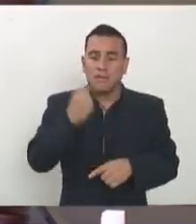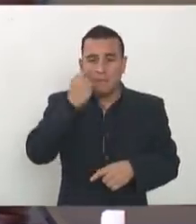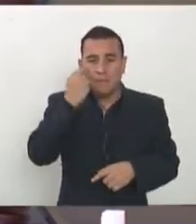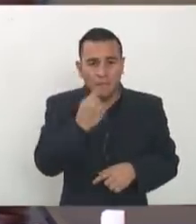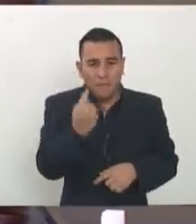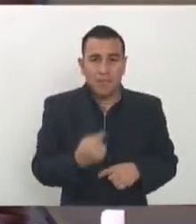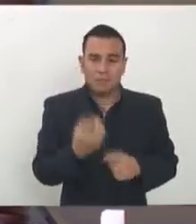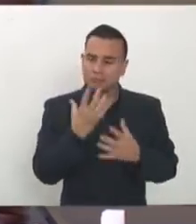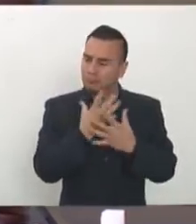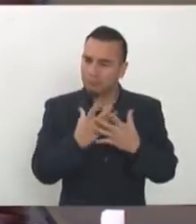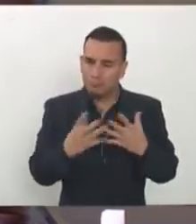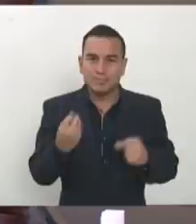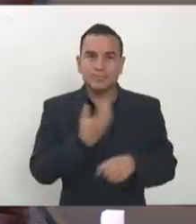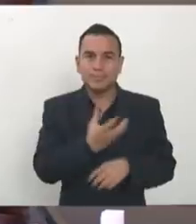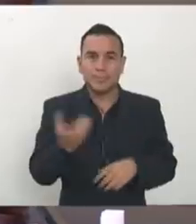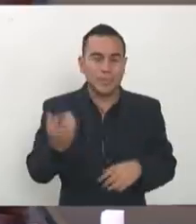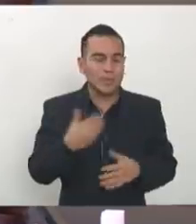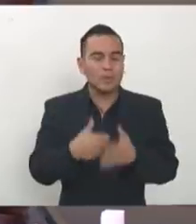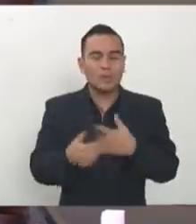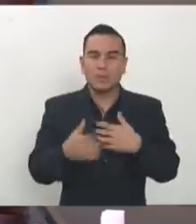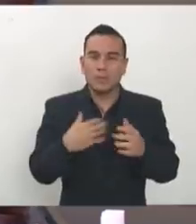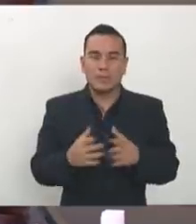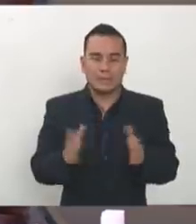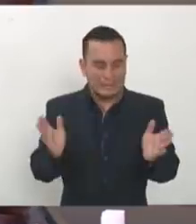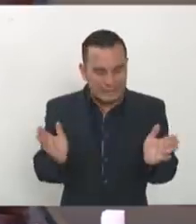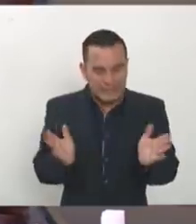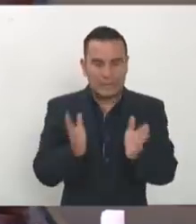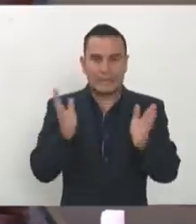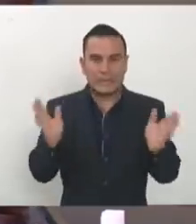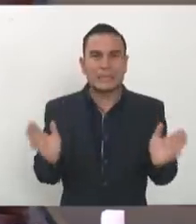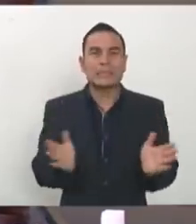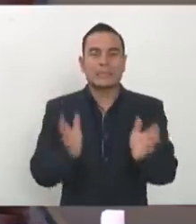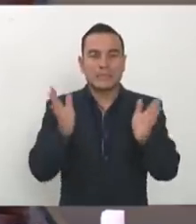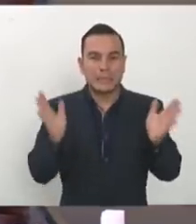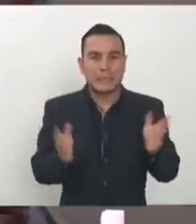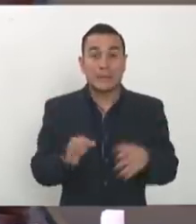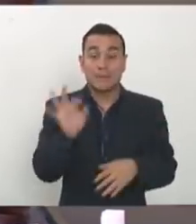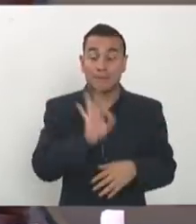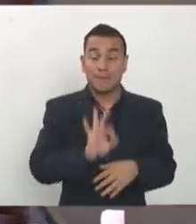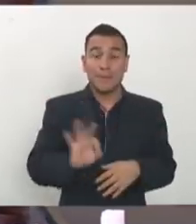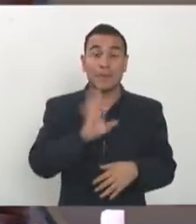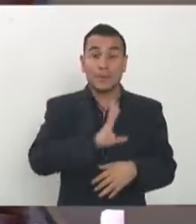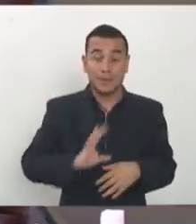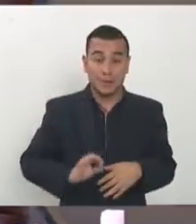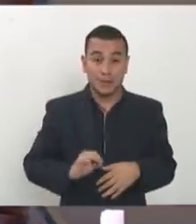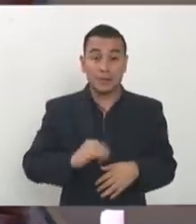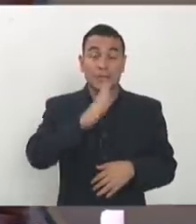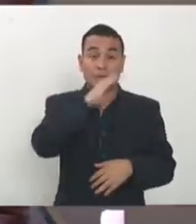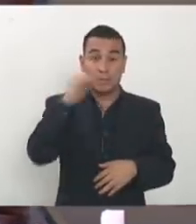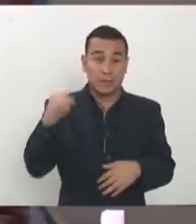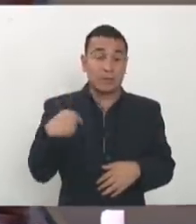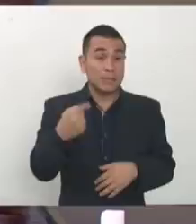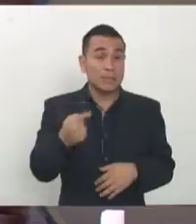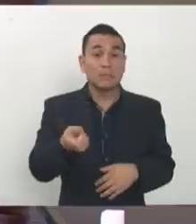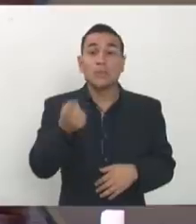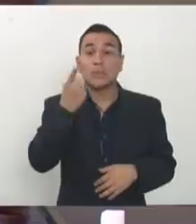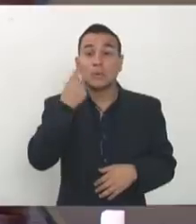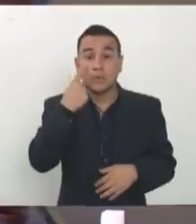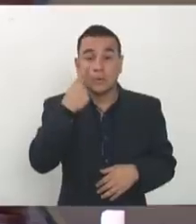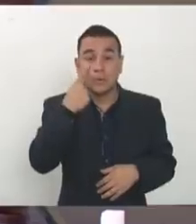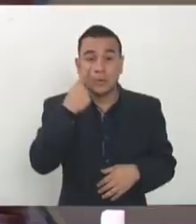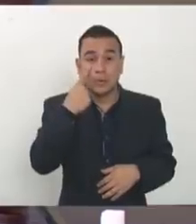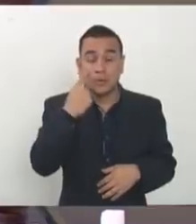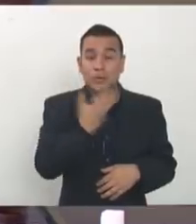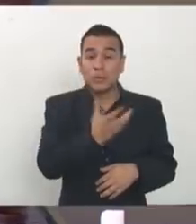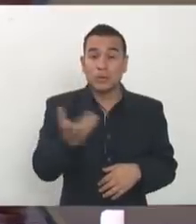lo humanamente imposible para hacer lo mejor para nuestro país y que nuestro país esté al siempre a la vanguardia de